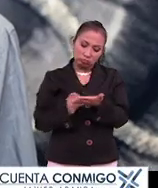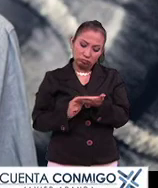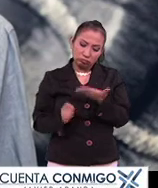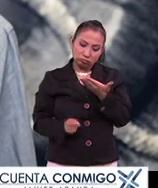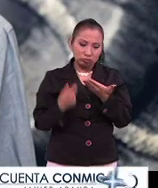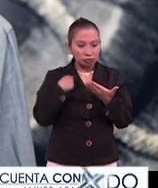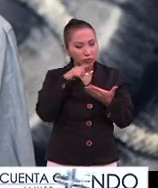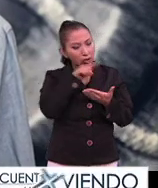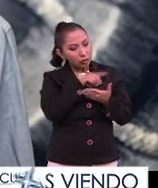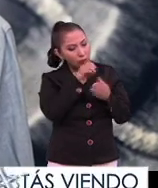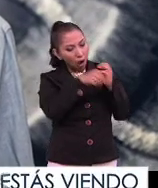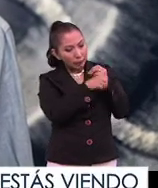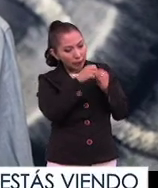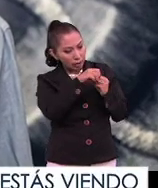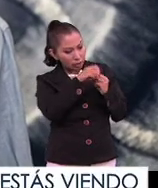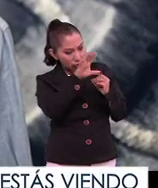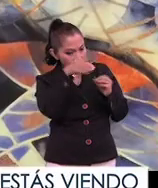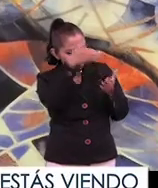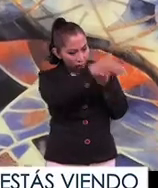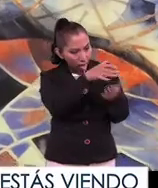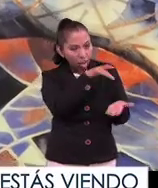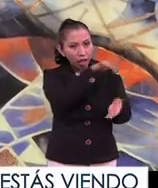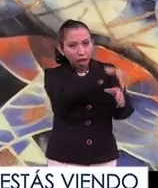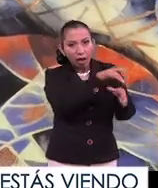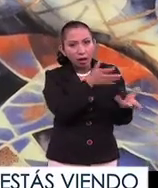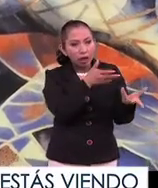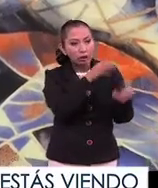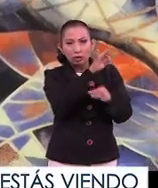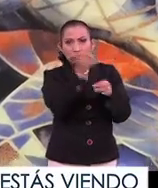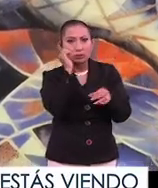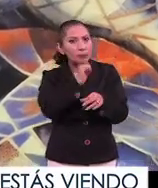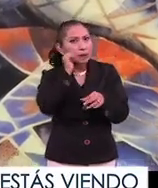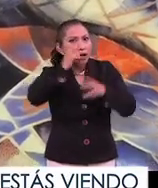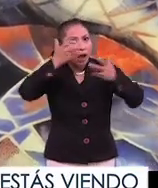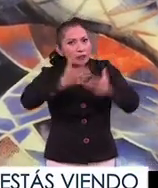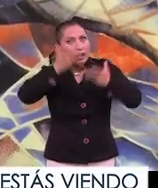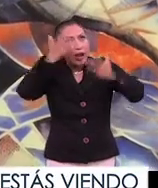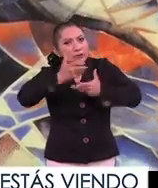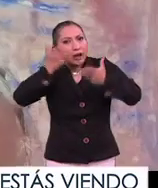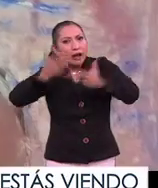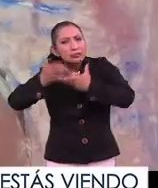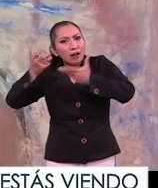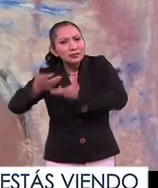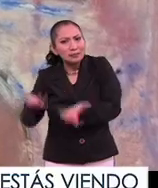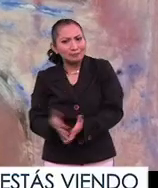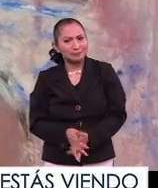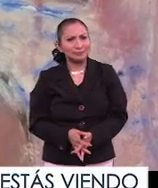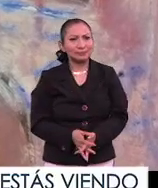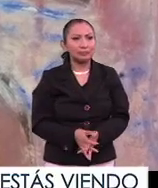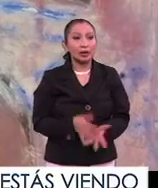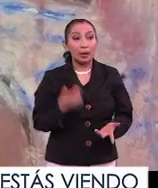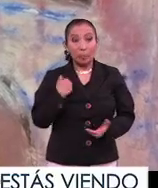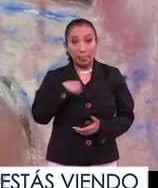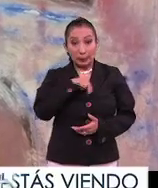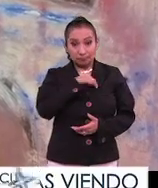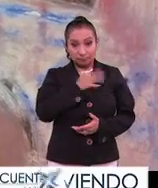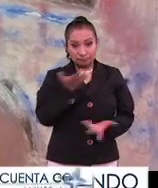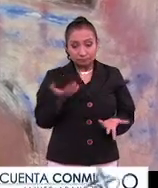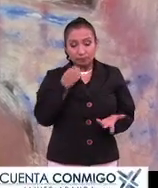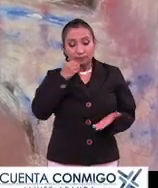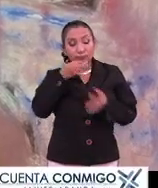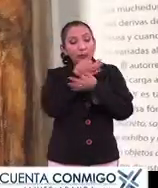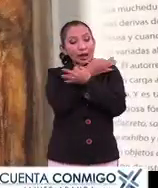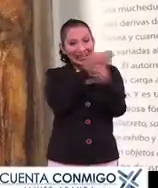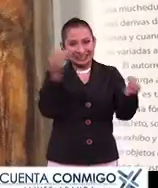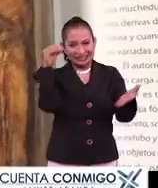hacer, un objeto lo interviene, o sea, todo el tiempo está produciendo. Nosotros